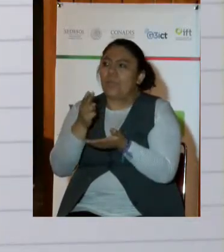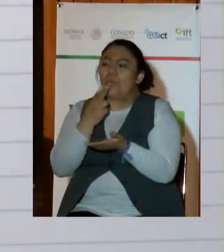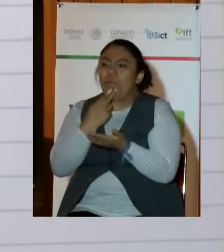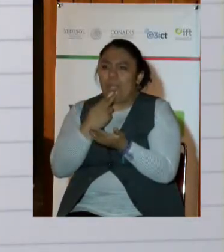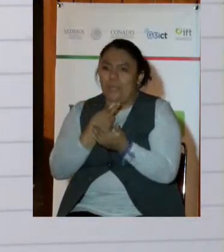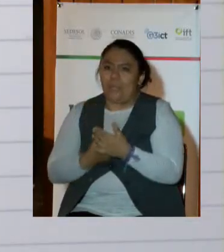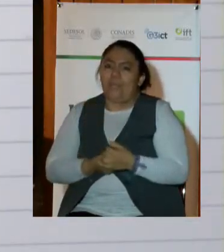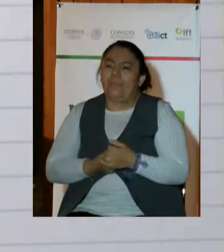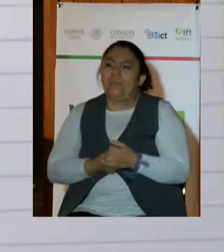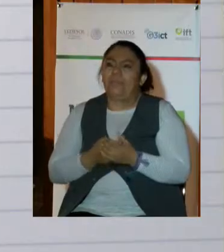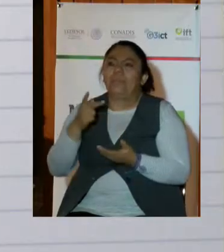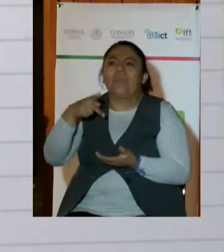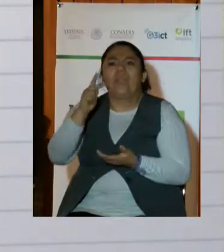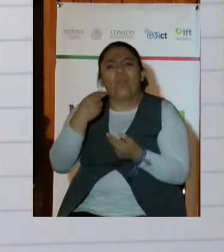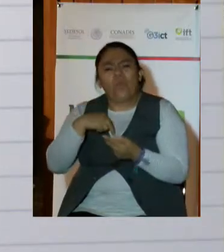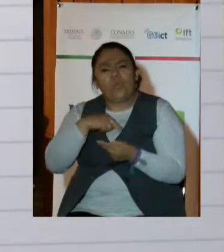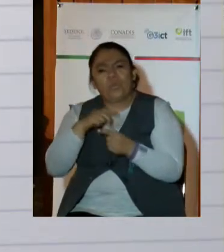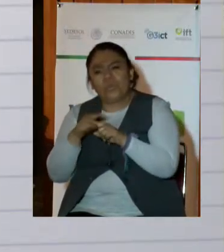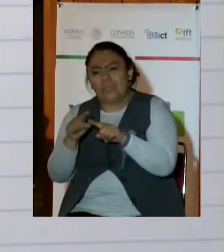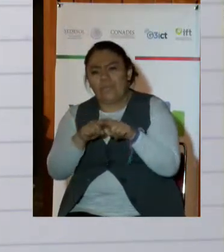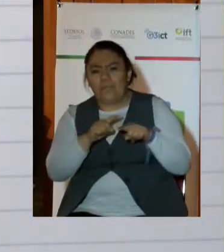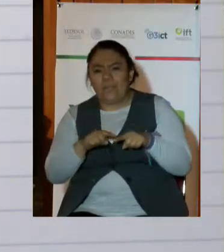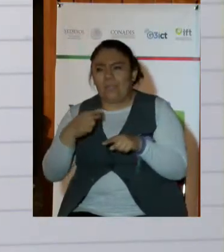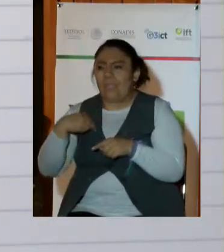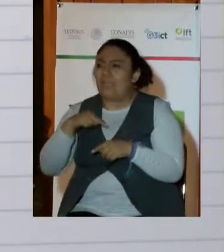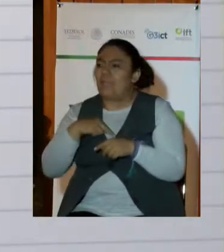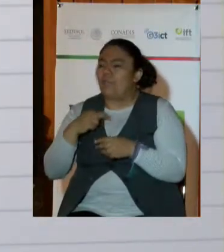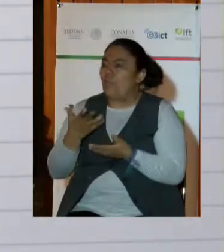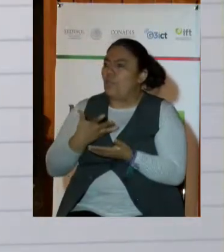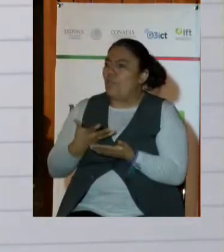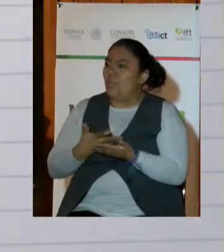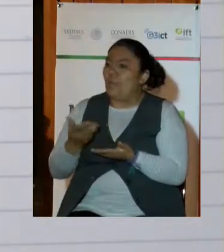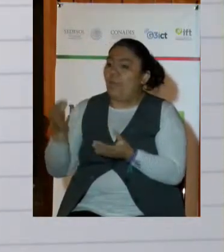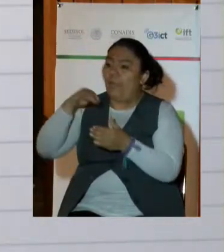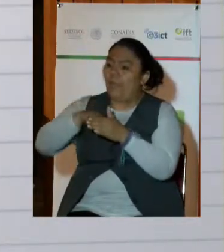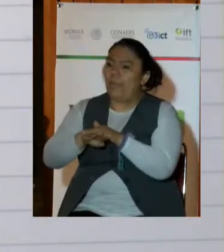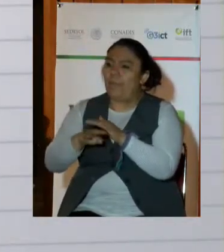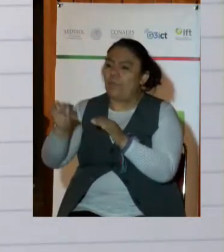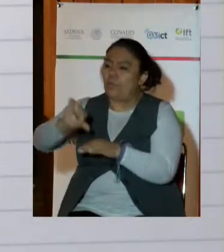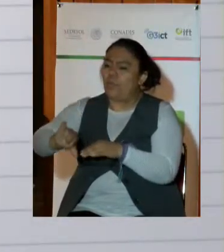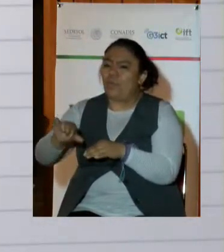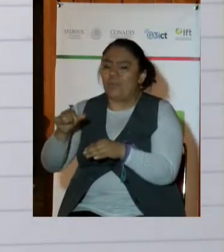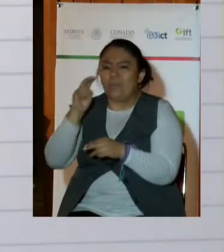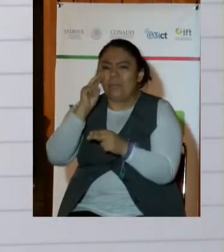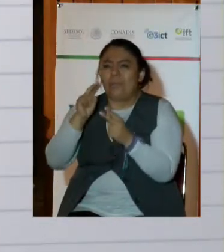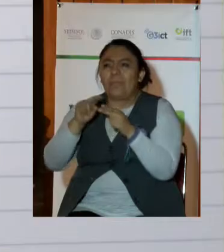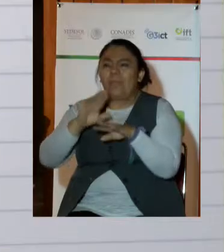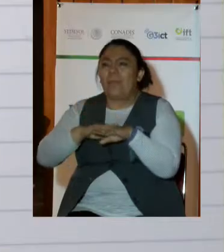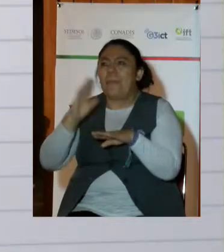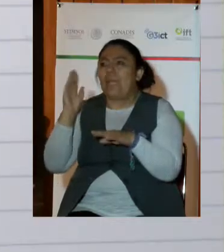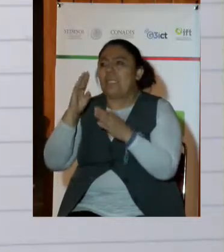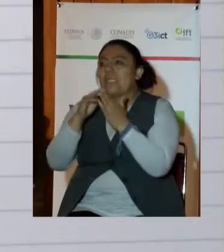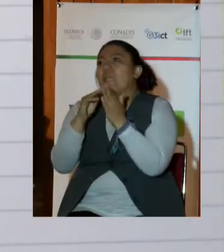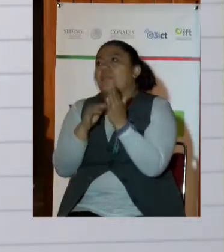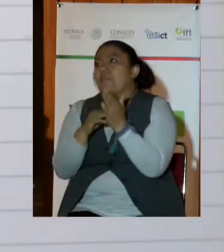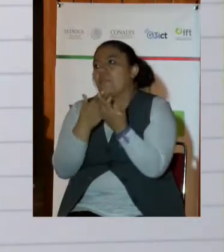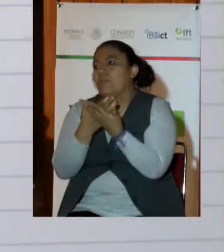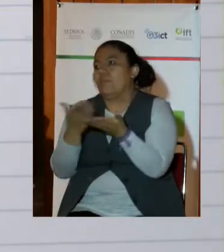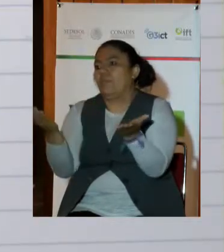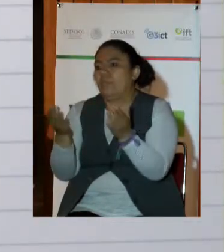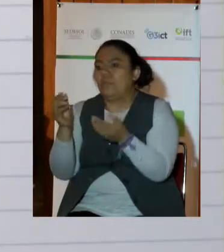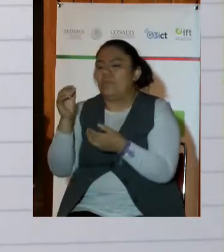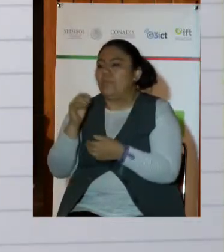importante. Con Conadis también estábamos hablando de un proyecto. Sí es cierto que existen muchas aplicaciones, hay muchas aplicaciones que ya están desarrolladas